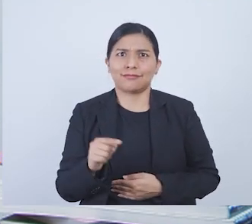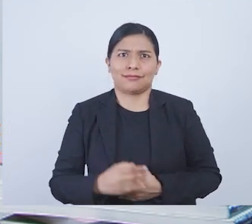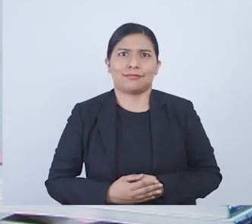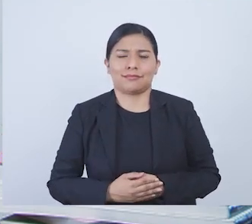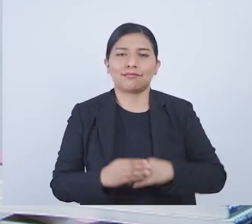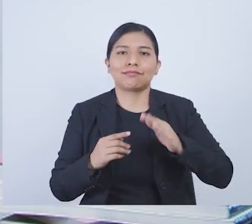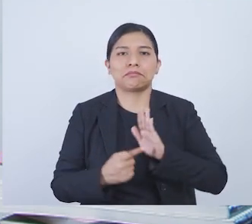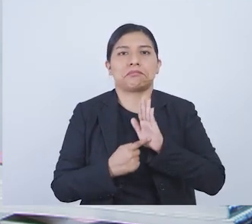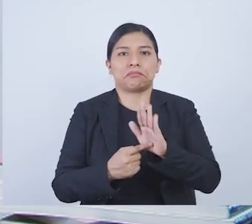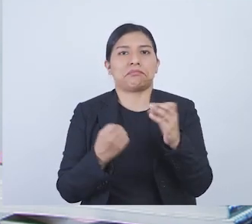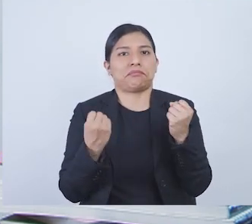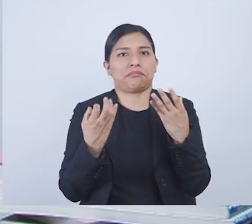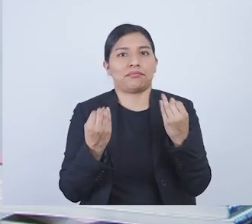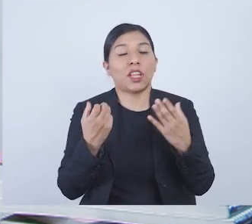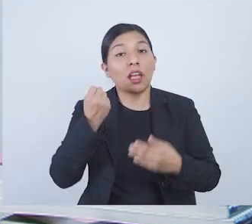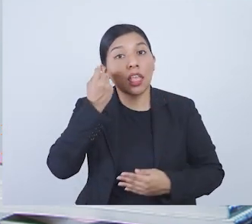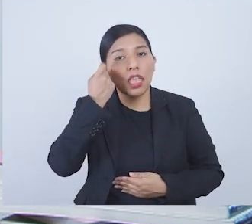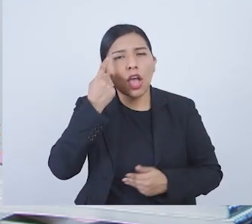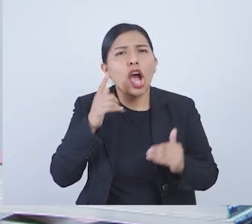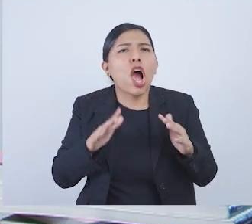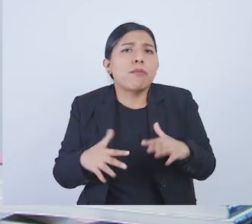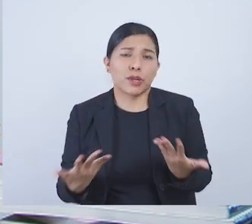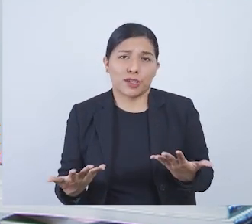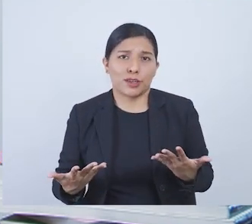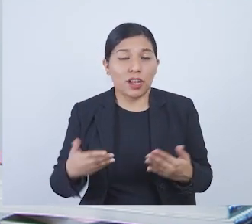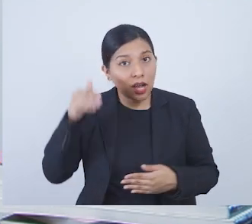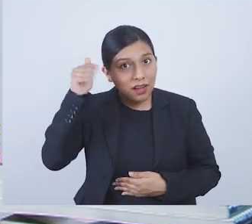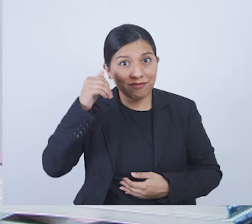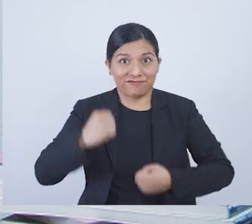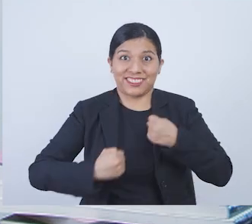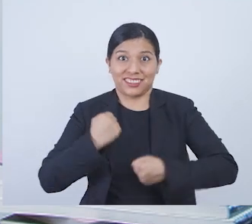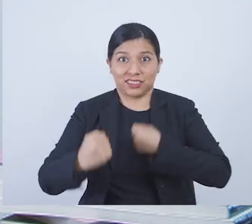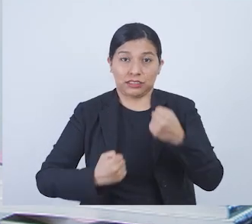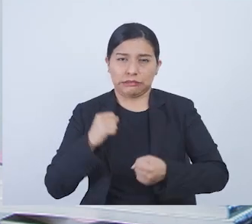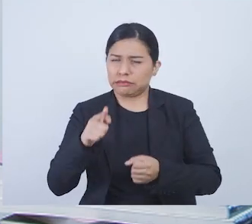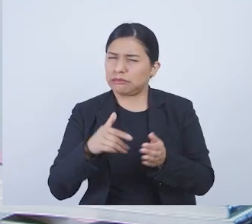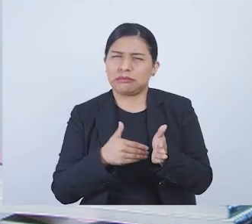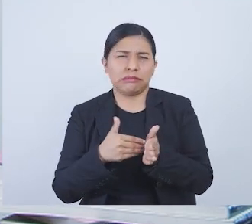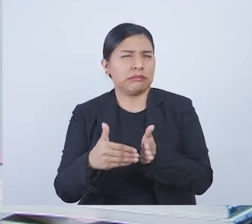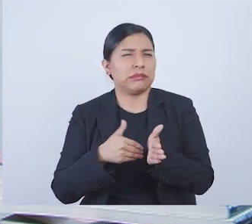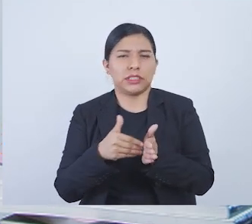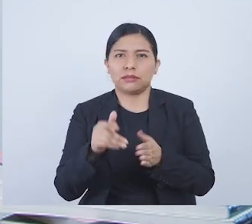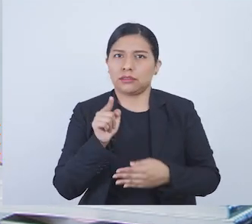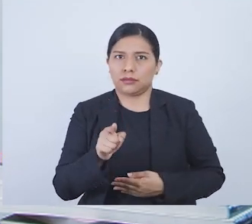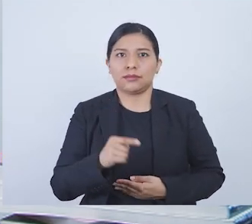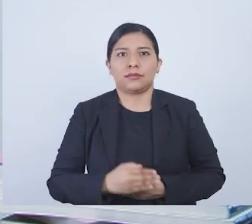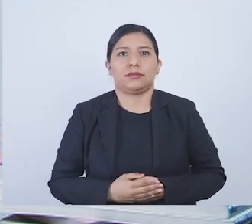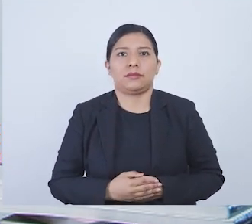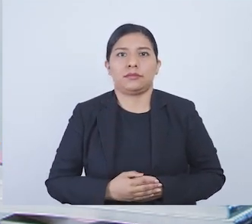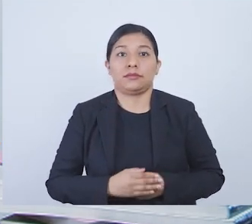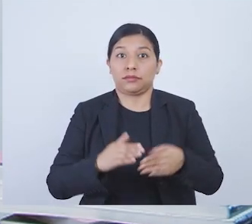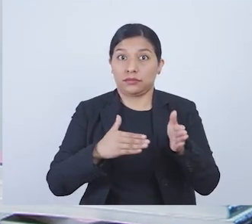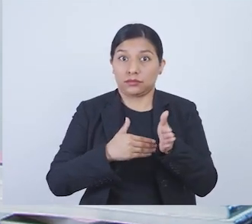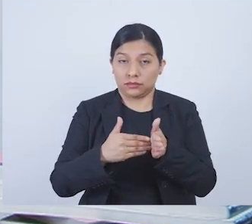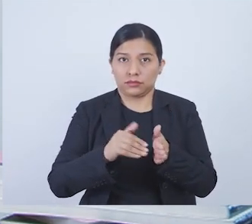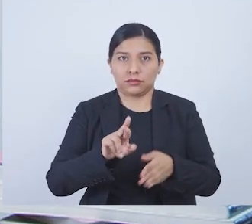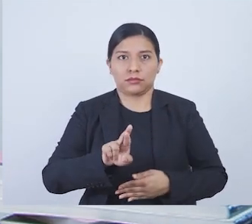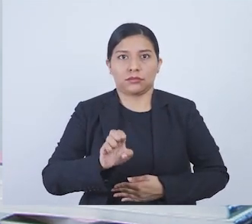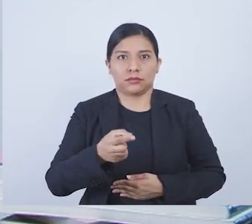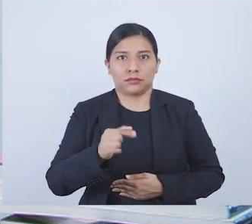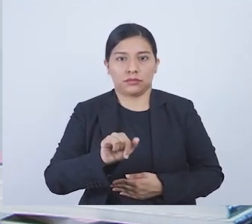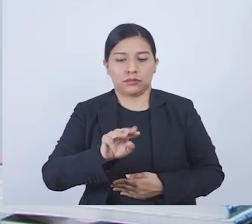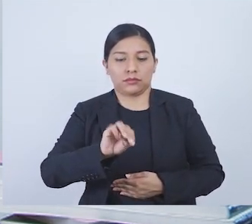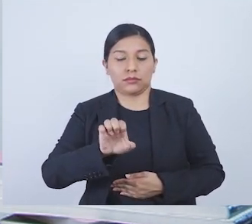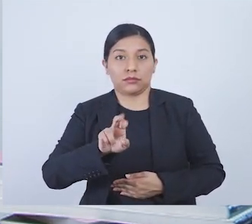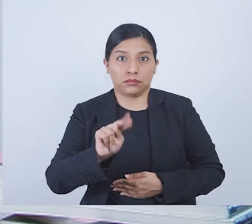podido entender cómo la educación física en sus inicios comenzó bajo un régimen o un